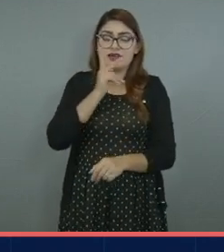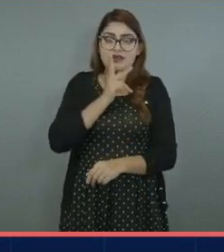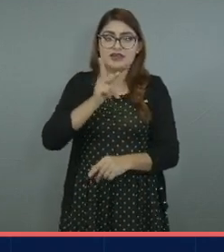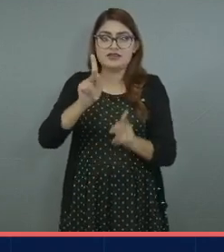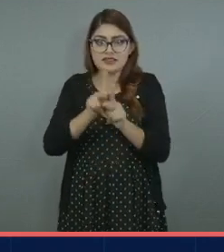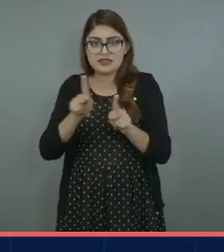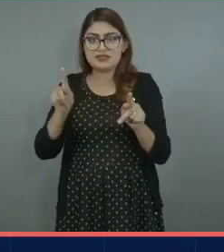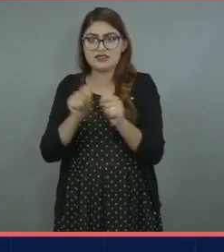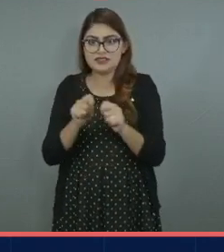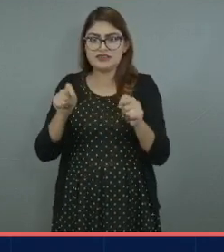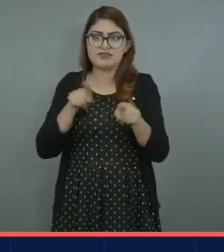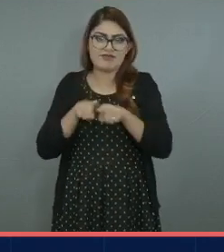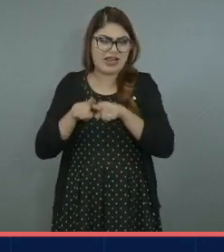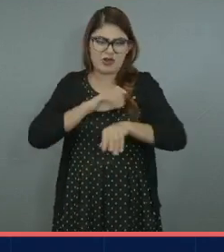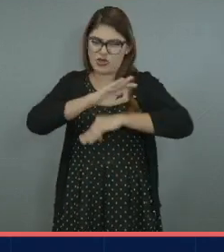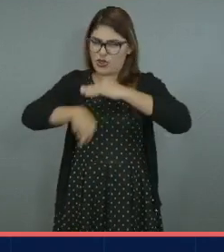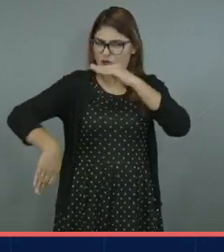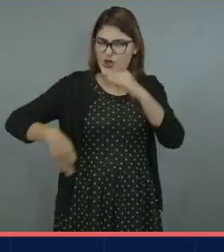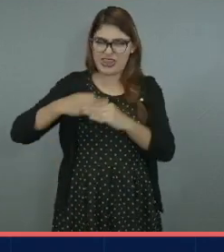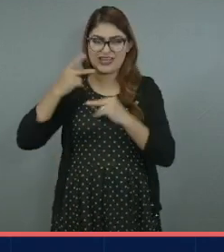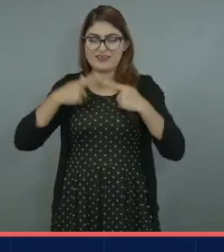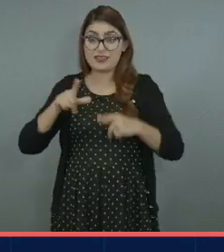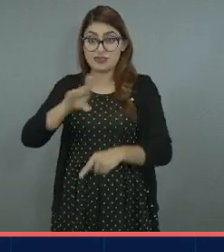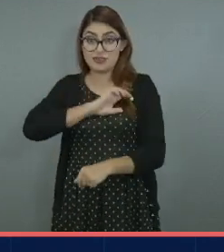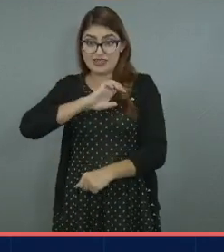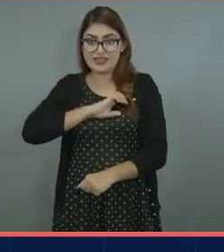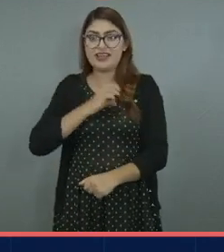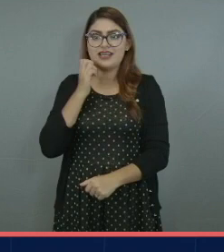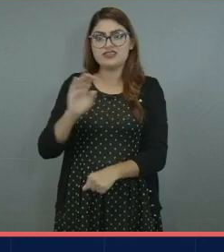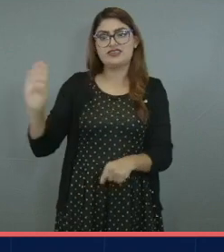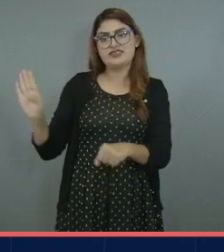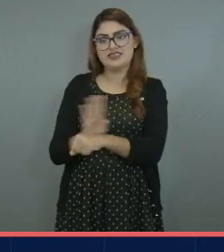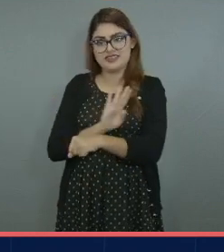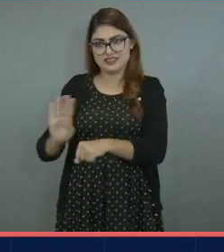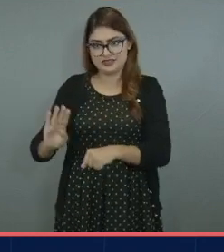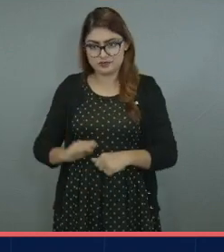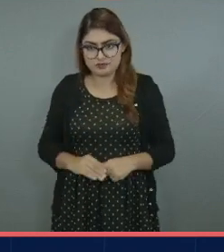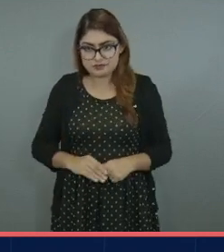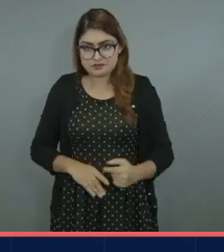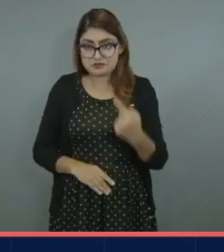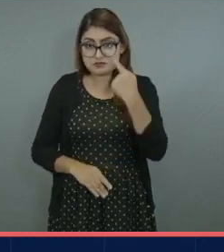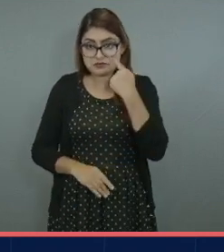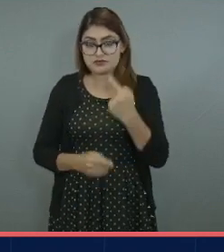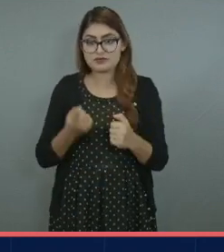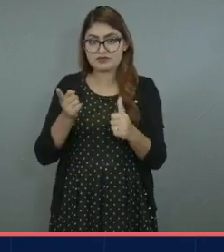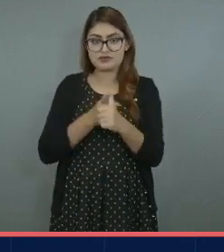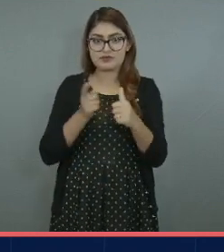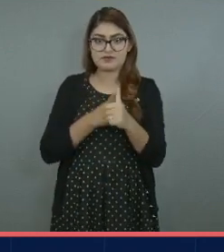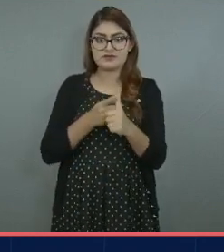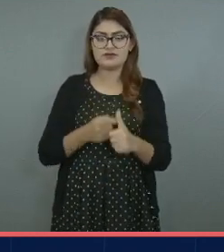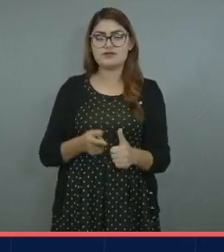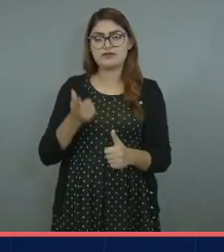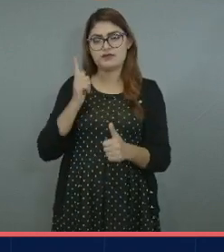de tu papá, de todos a los que quieres en tu casa. Vamos a poder poner, por favor, allá en producción,